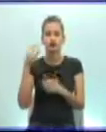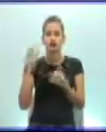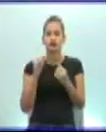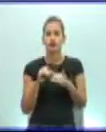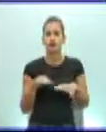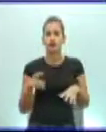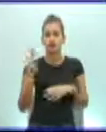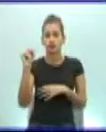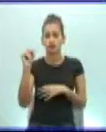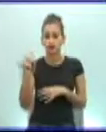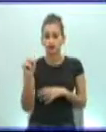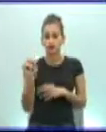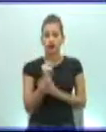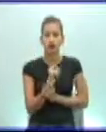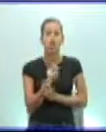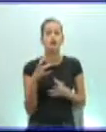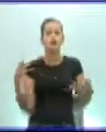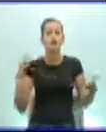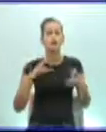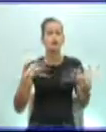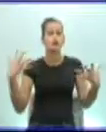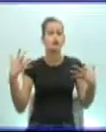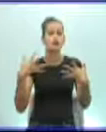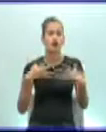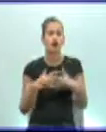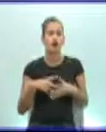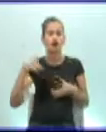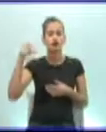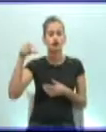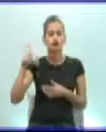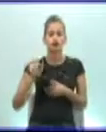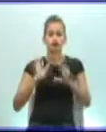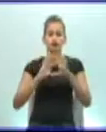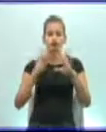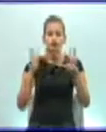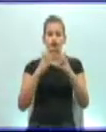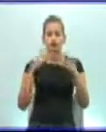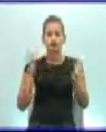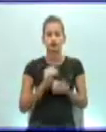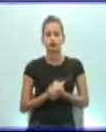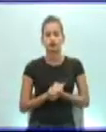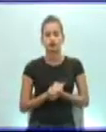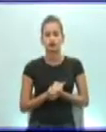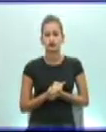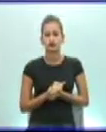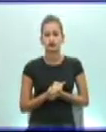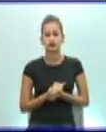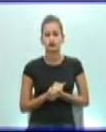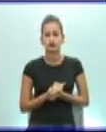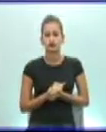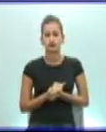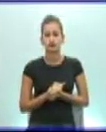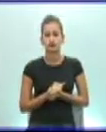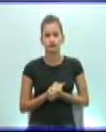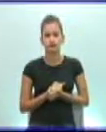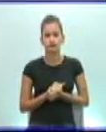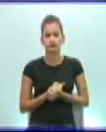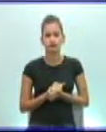relación conjuntista, ¿no? Los números fraccionarios son subconjuntos de los racionales, los enteros también lo son y los naturales también lo